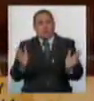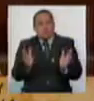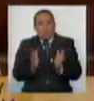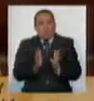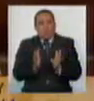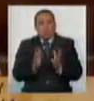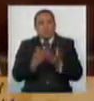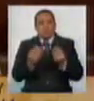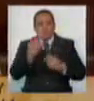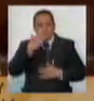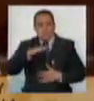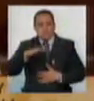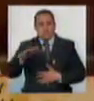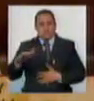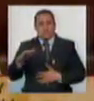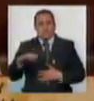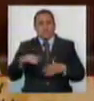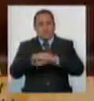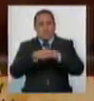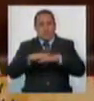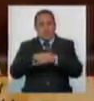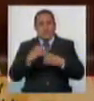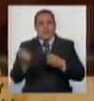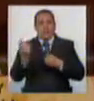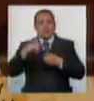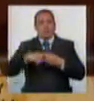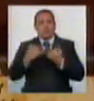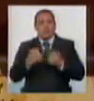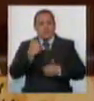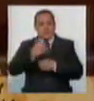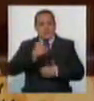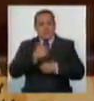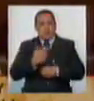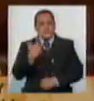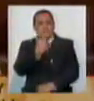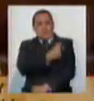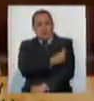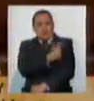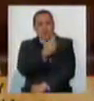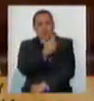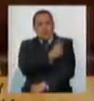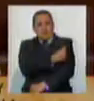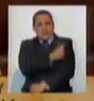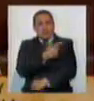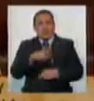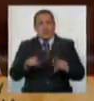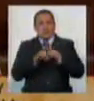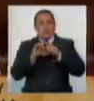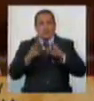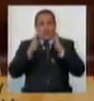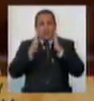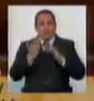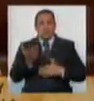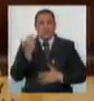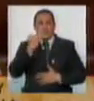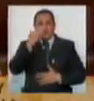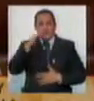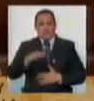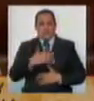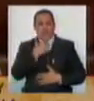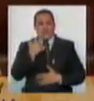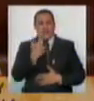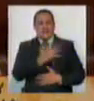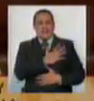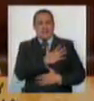crónica infantil. El plan incluye acciones de vacunación como las dirigidas a las niñas del quinto grado